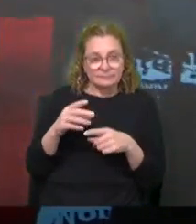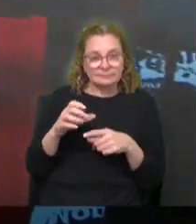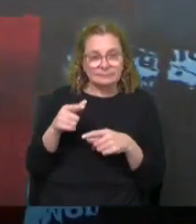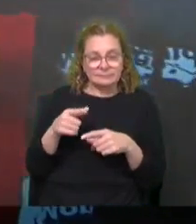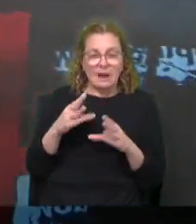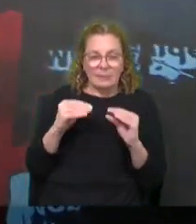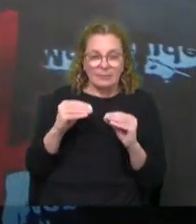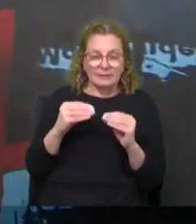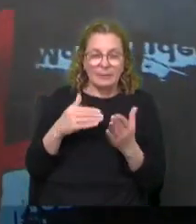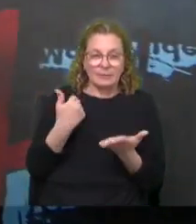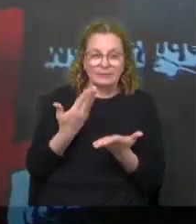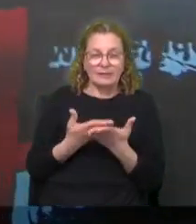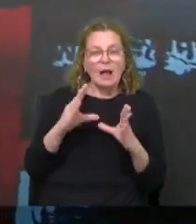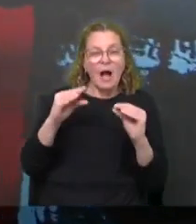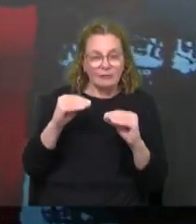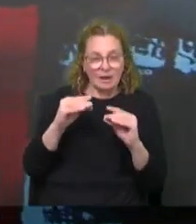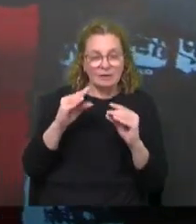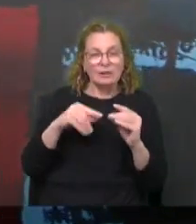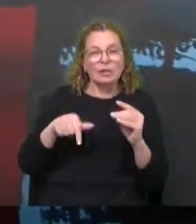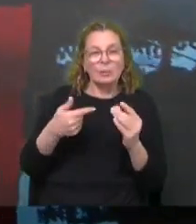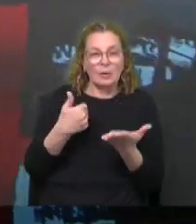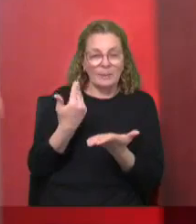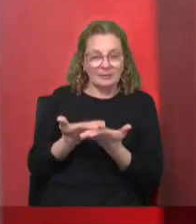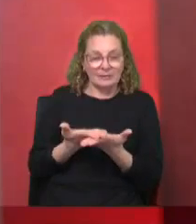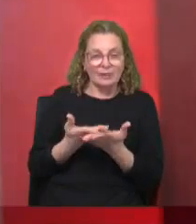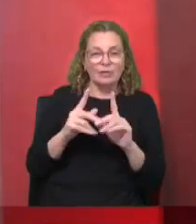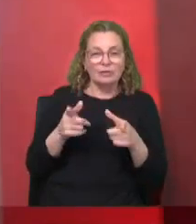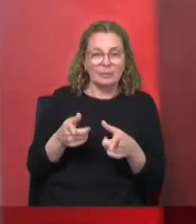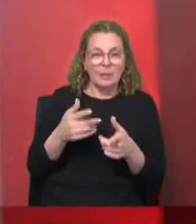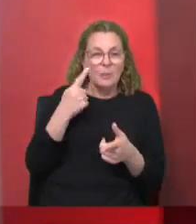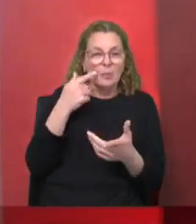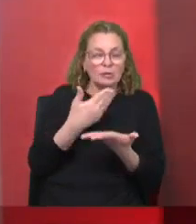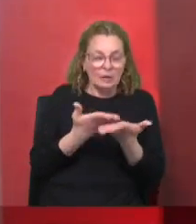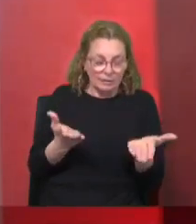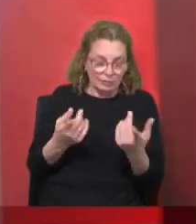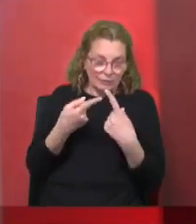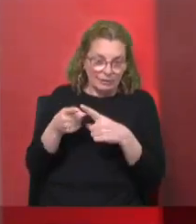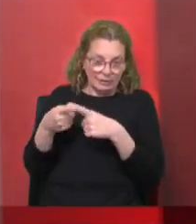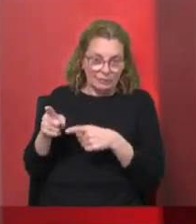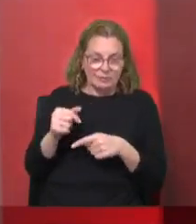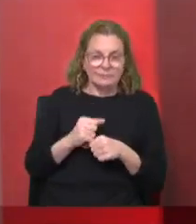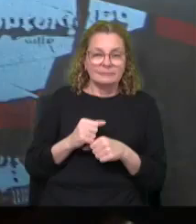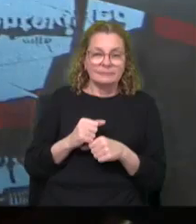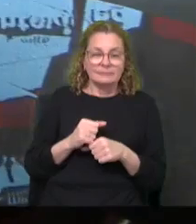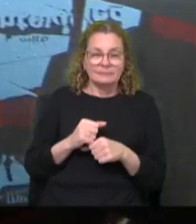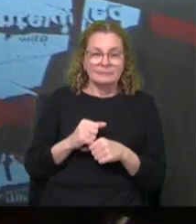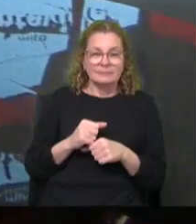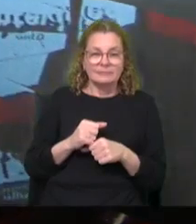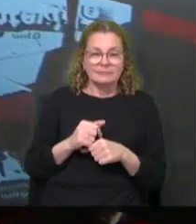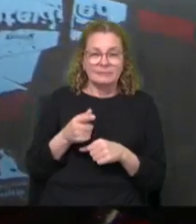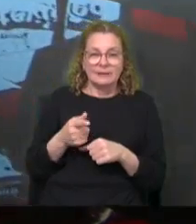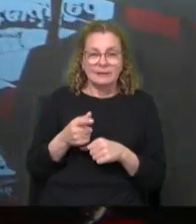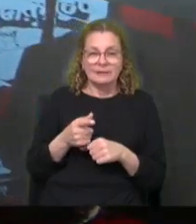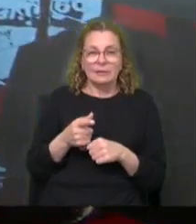par de presentaciones, una charla y una presentación en el escenario también mostrando animaciones y cosas de esas. Tremendo. Así que está. Eso es